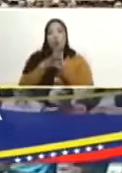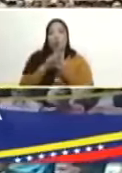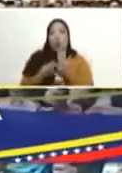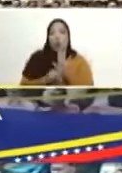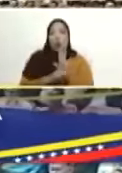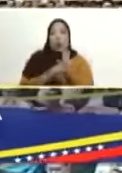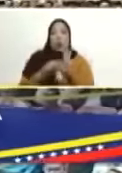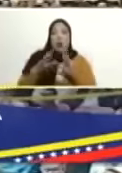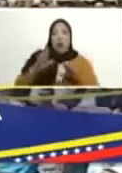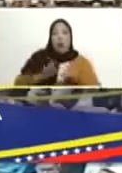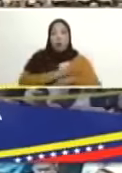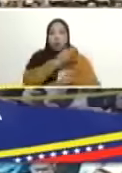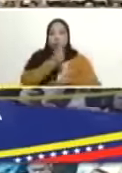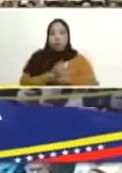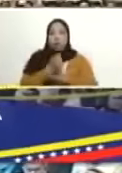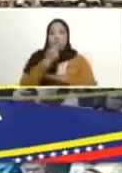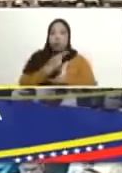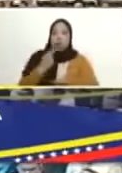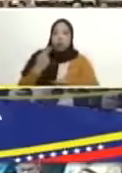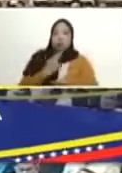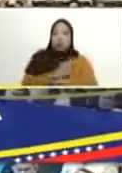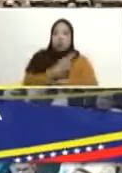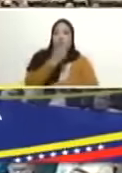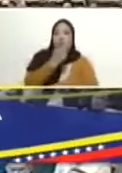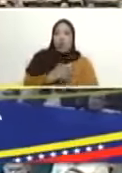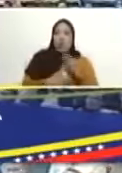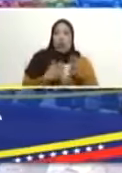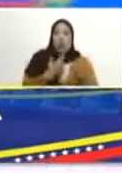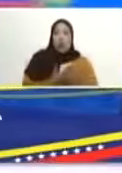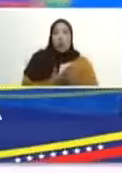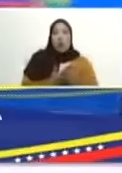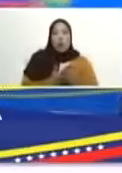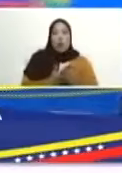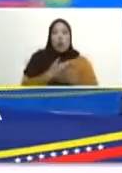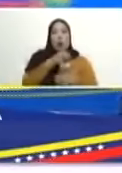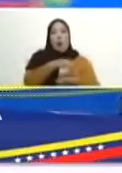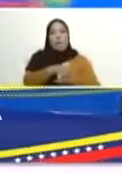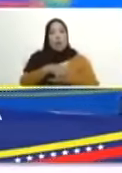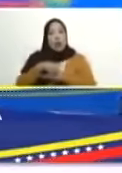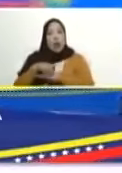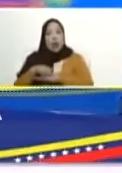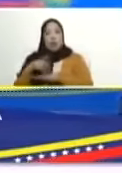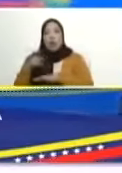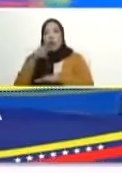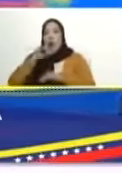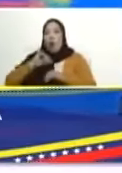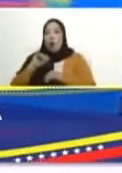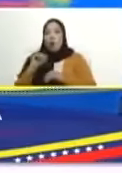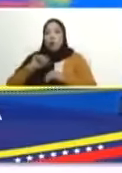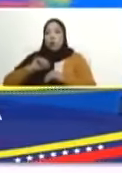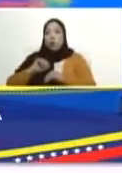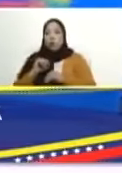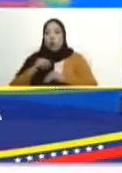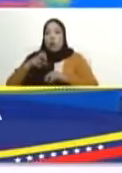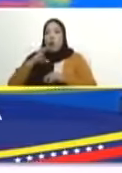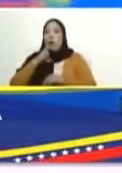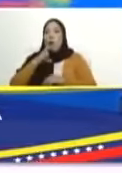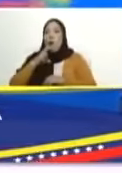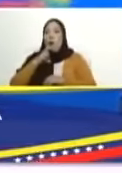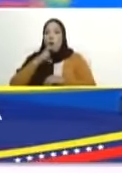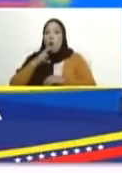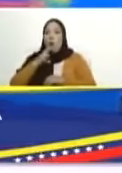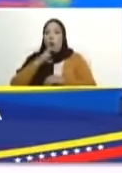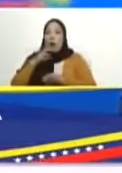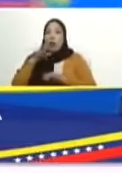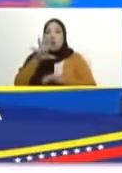posesión adversa o crear título de prescripción. Es decir, los británicos lo que decían: donde tenemos policía, donde tenemos minas de oro, donde nosotros hemos